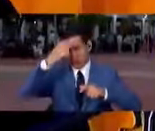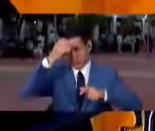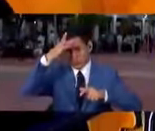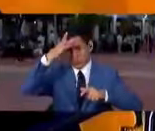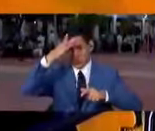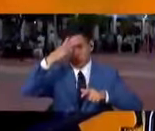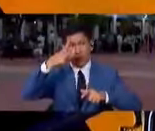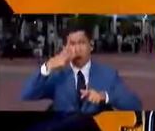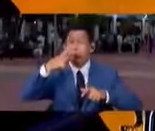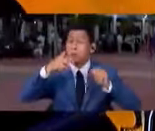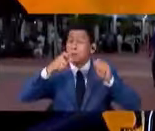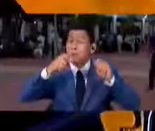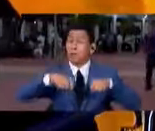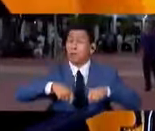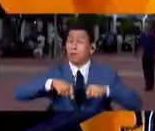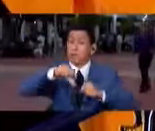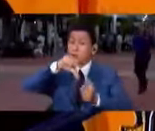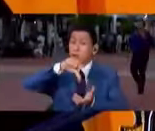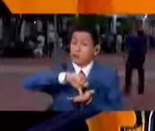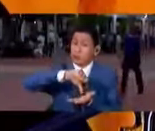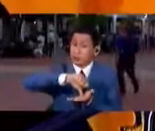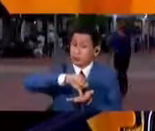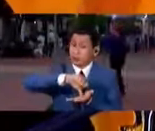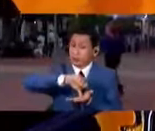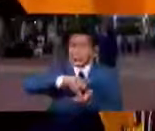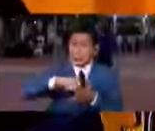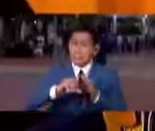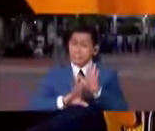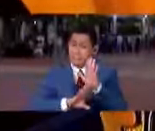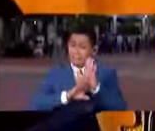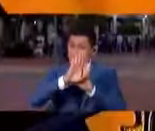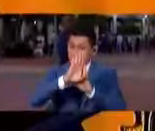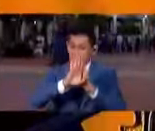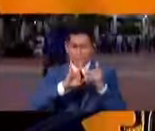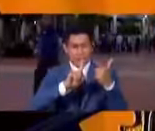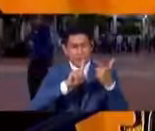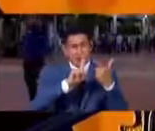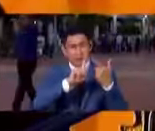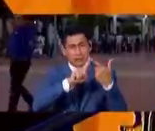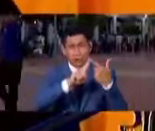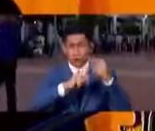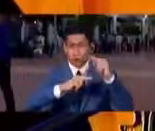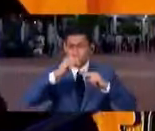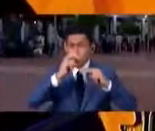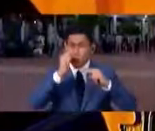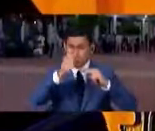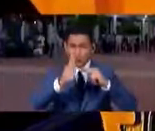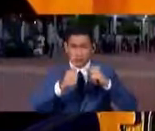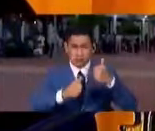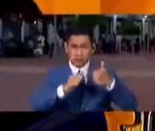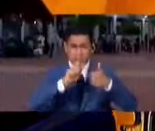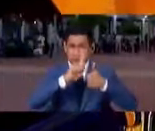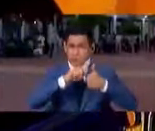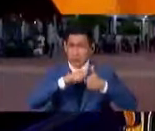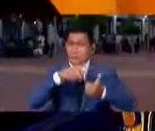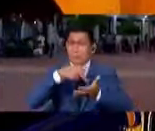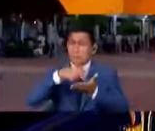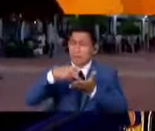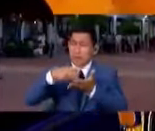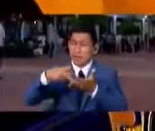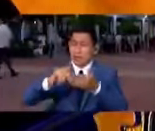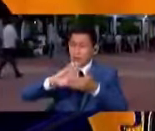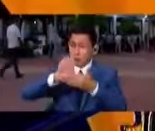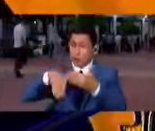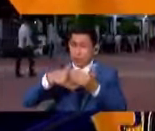que merecen una ciudad reactivada en todos los sectores, al día con la obra y con sus proveedores,